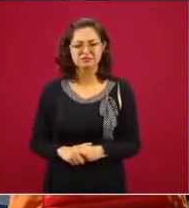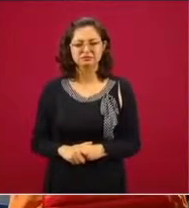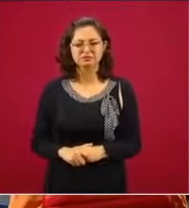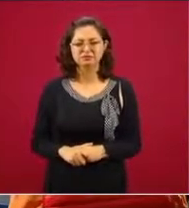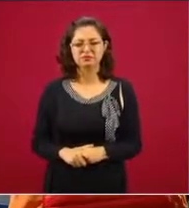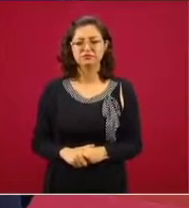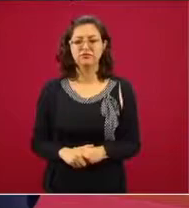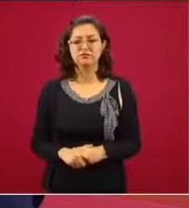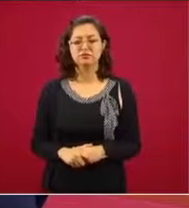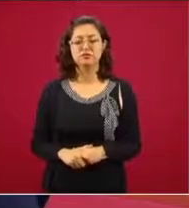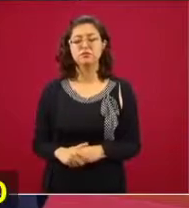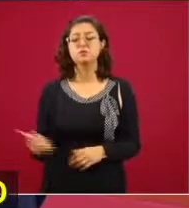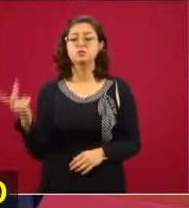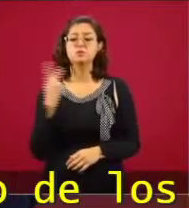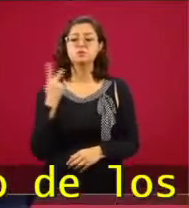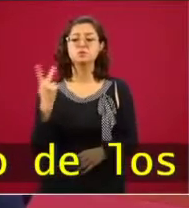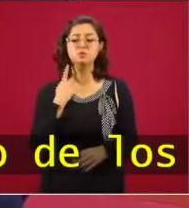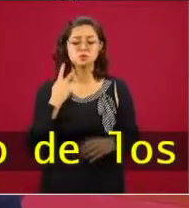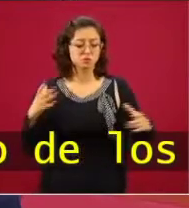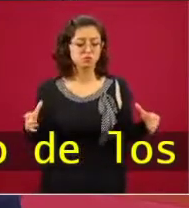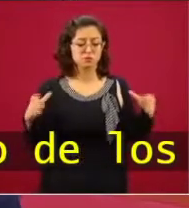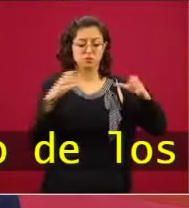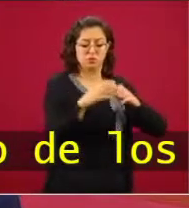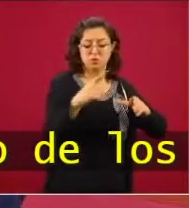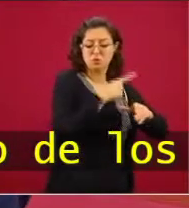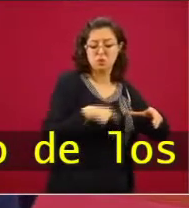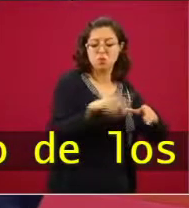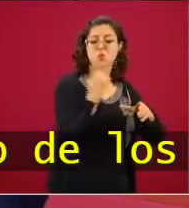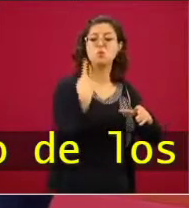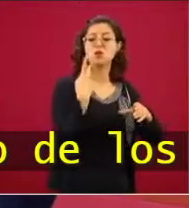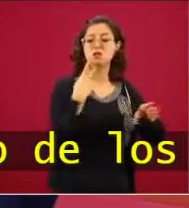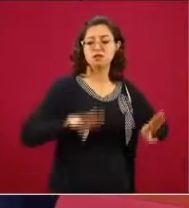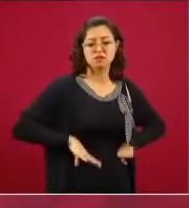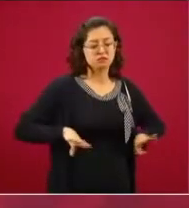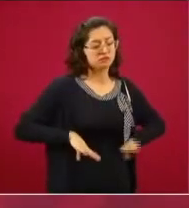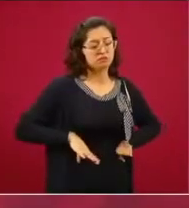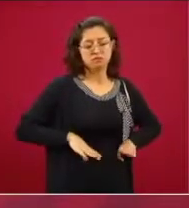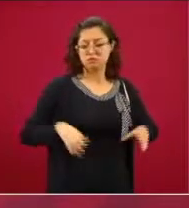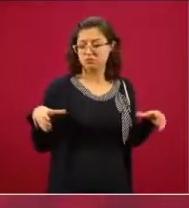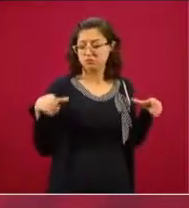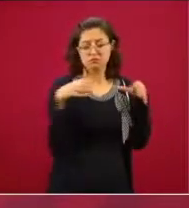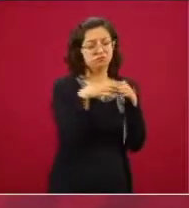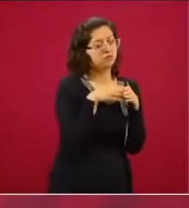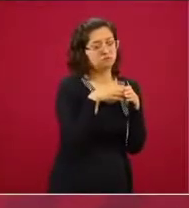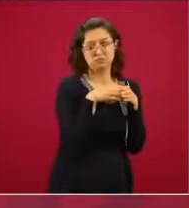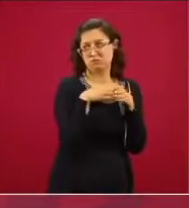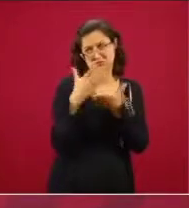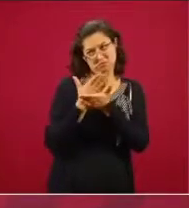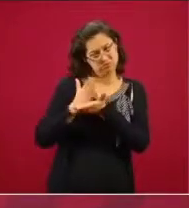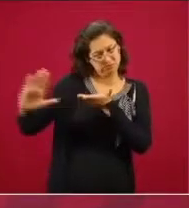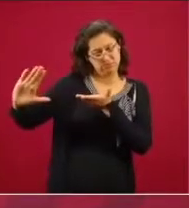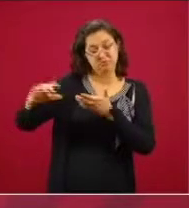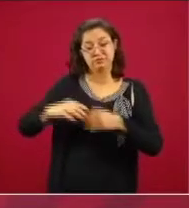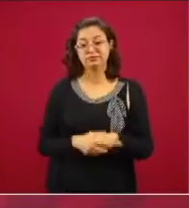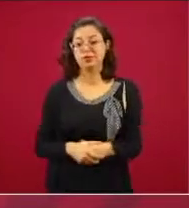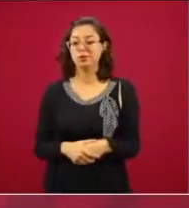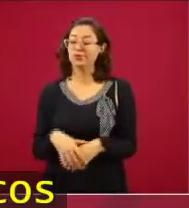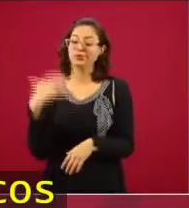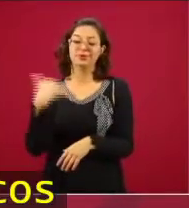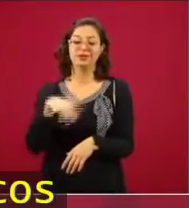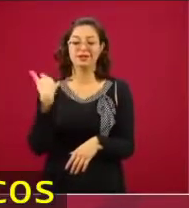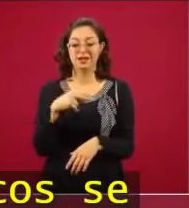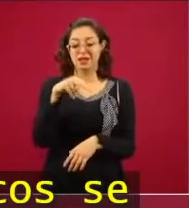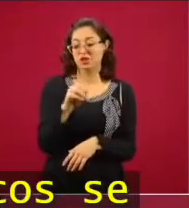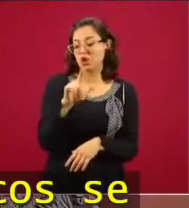Decían, la política es asunto de los políticos. Uy, en el tiempo del neoliberalismo,